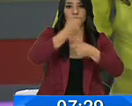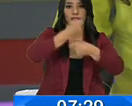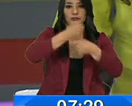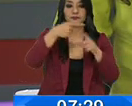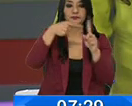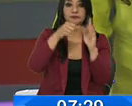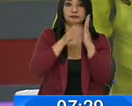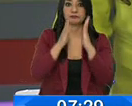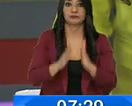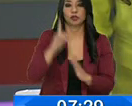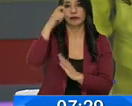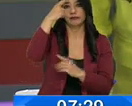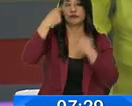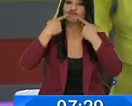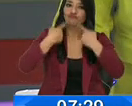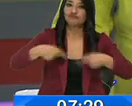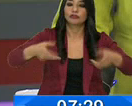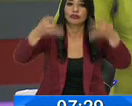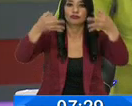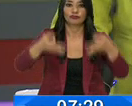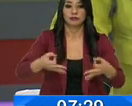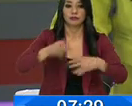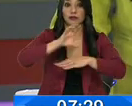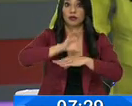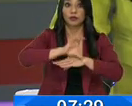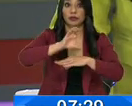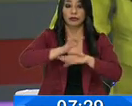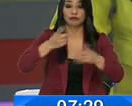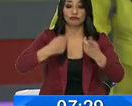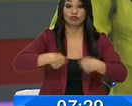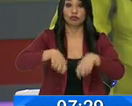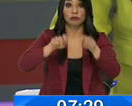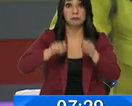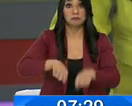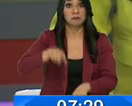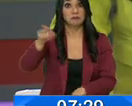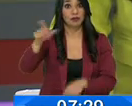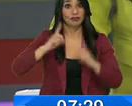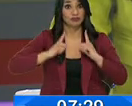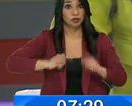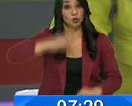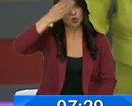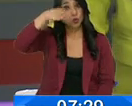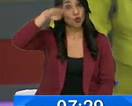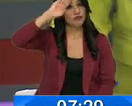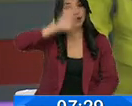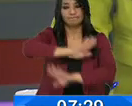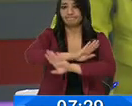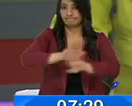Gobierno, María Paula Romo, quien confirmó que el país terminará con todos los convenios en ese ámbito con Cuba.